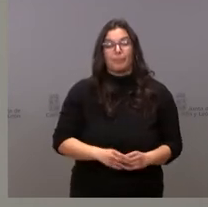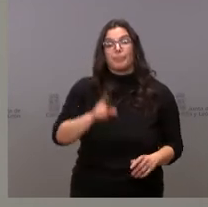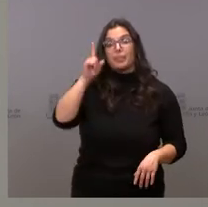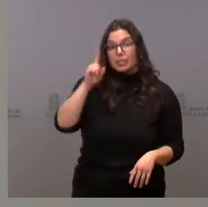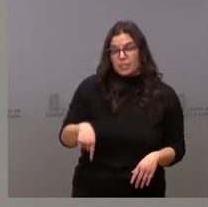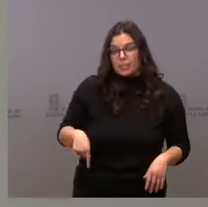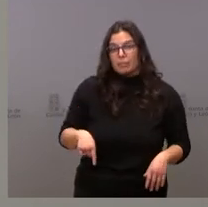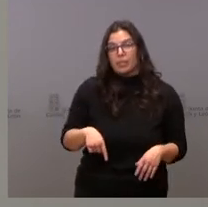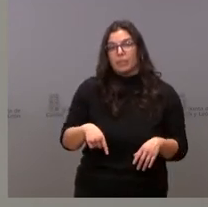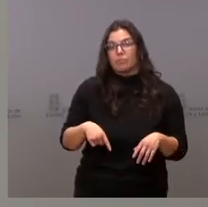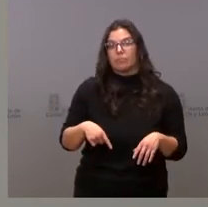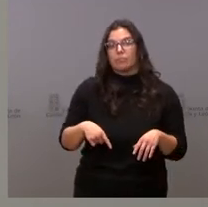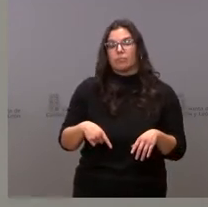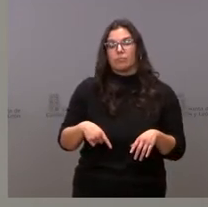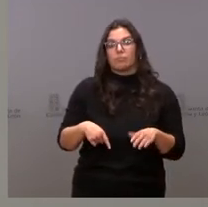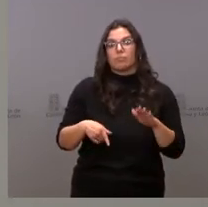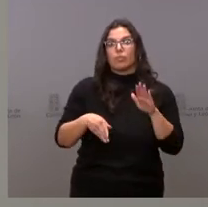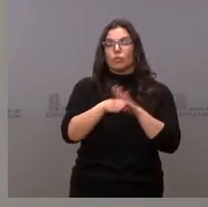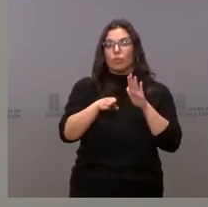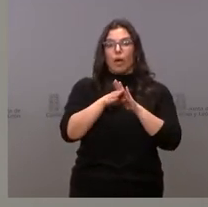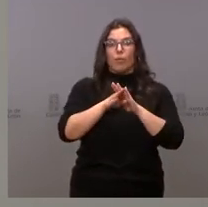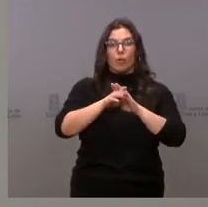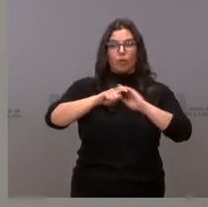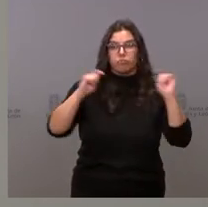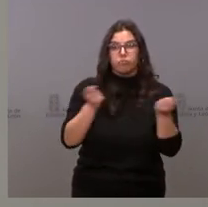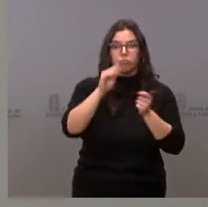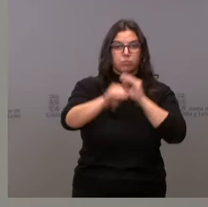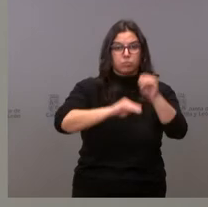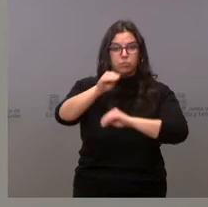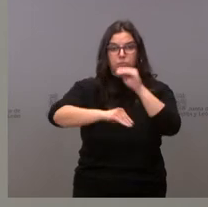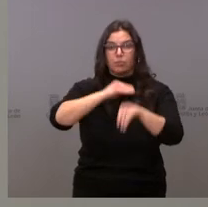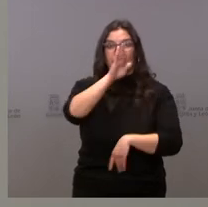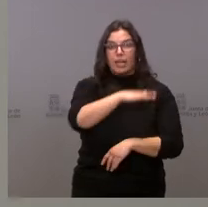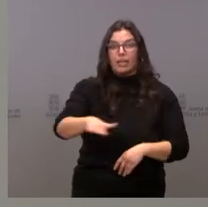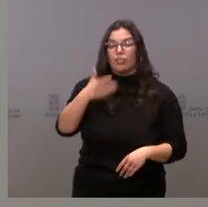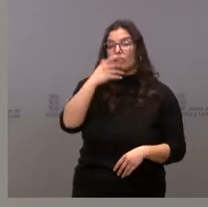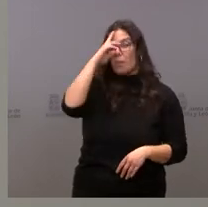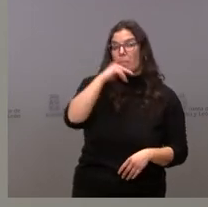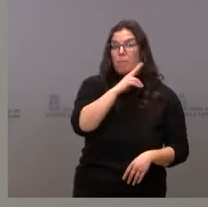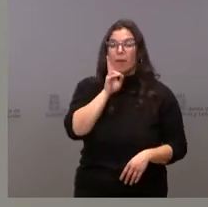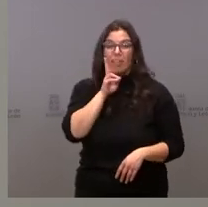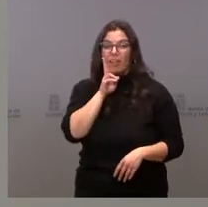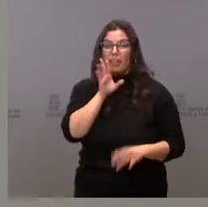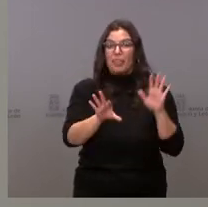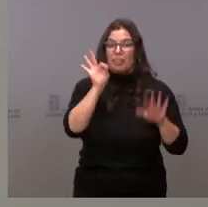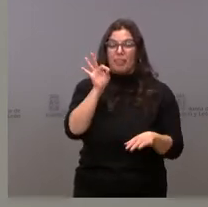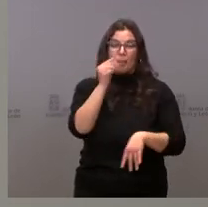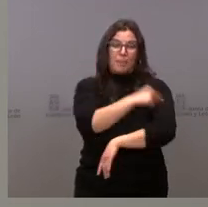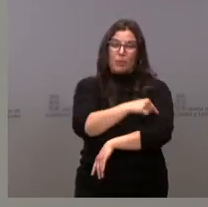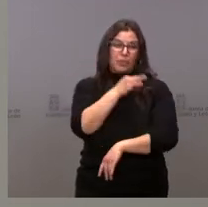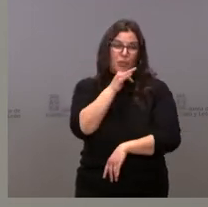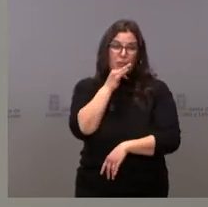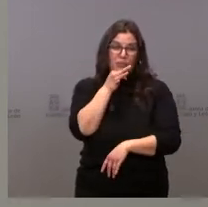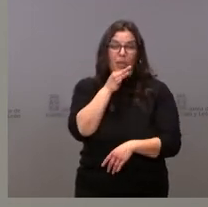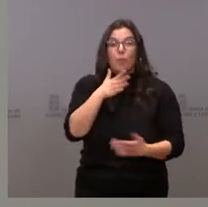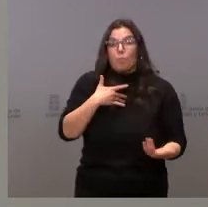con mediante repescas a aquellos aquellos sobre niños cuyos padres no hayan decidido vacunar les todavía o bien